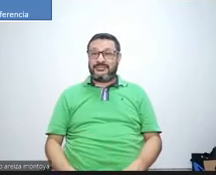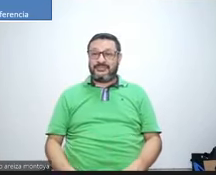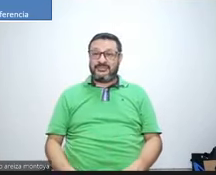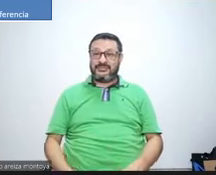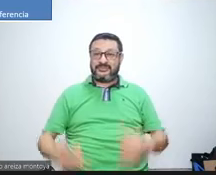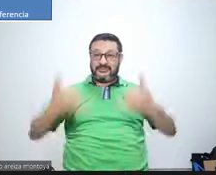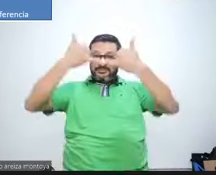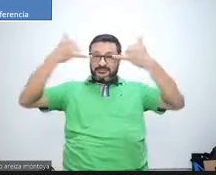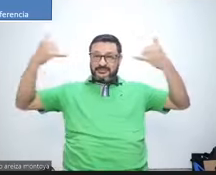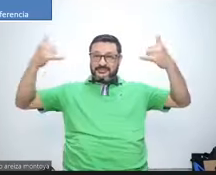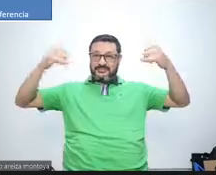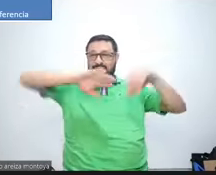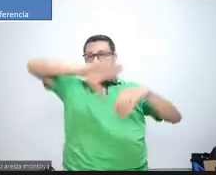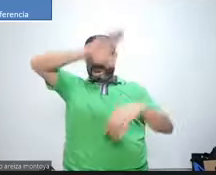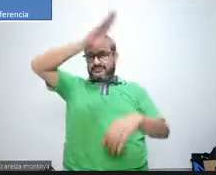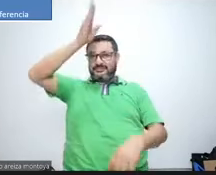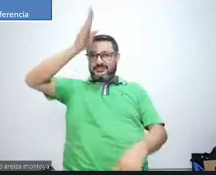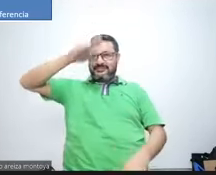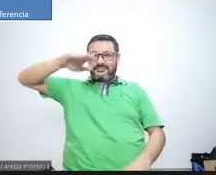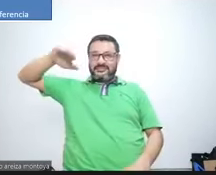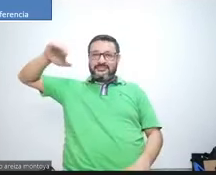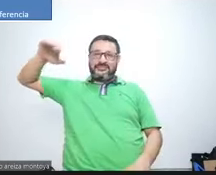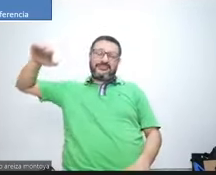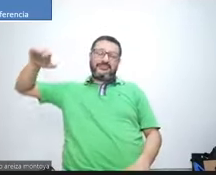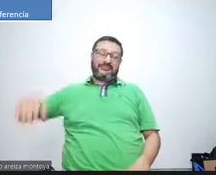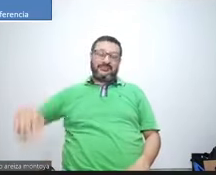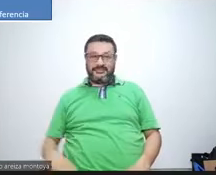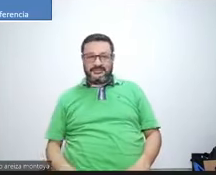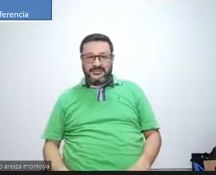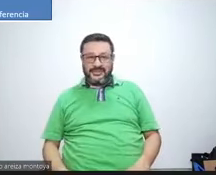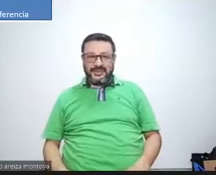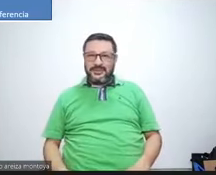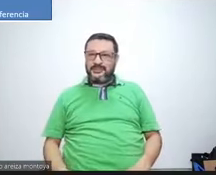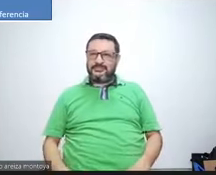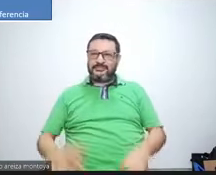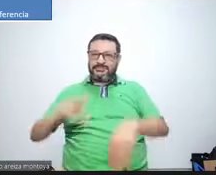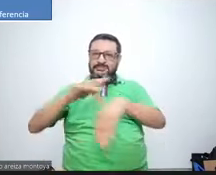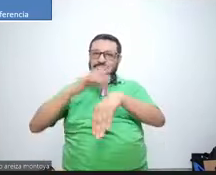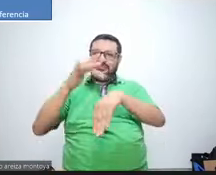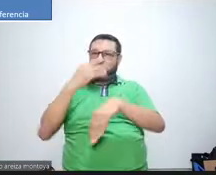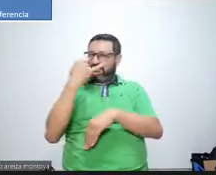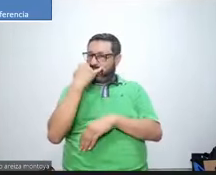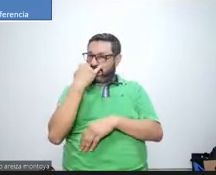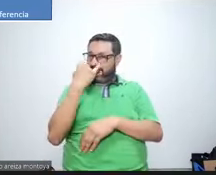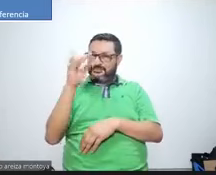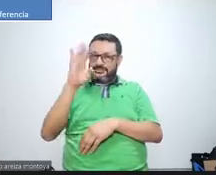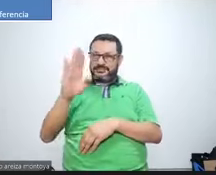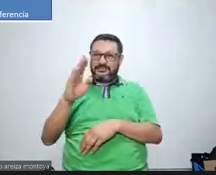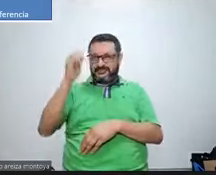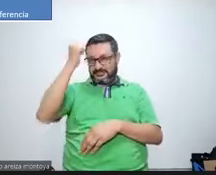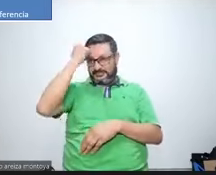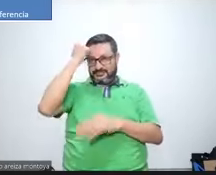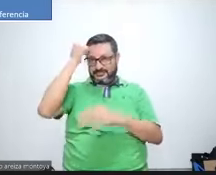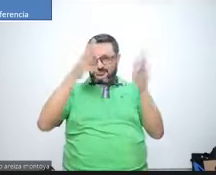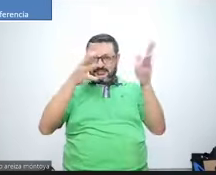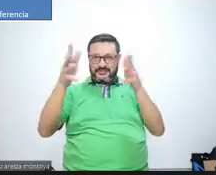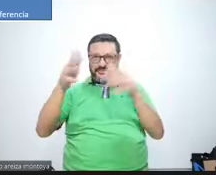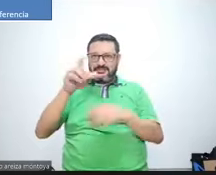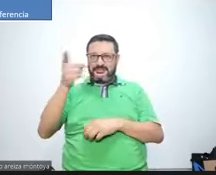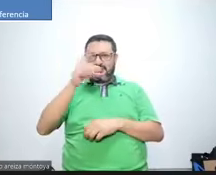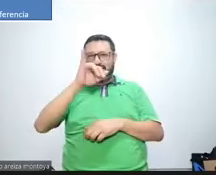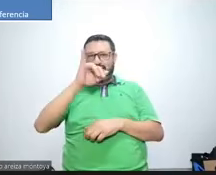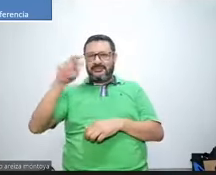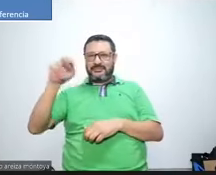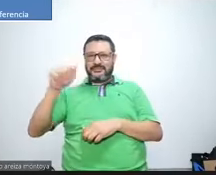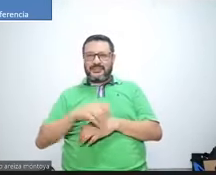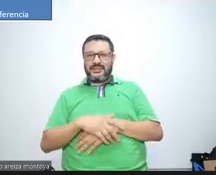Entonces el logo de BFI10 también está inspirado en la gimnasia y fue creado por el entrenador de Chino. Sí, eso